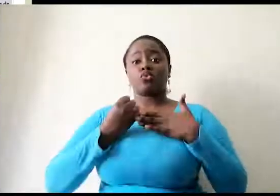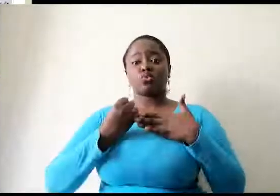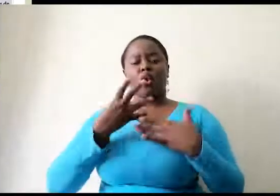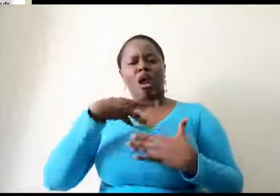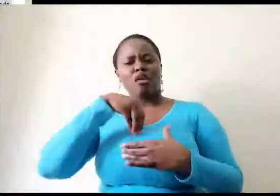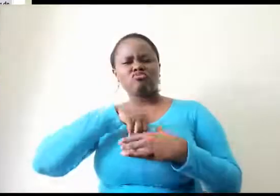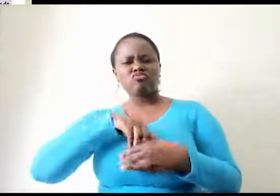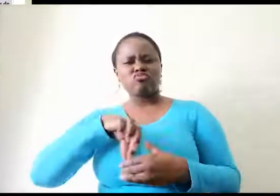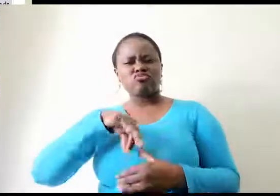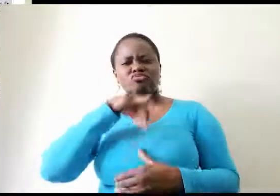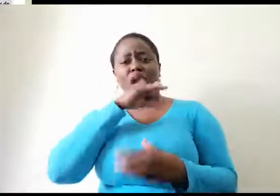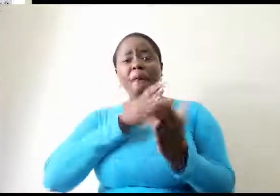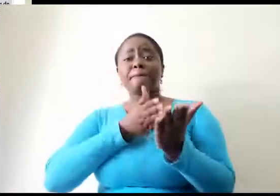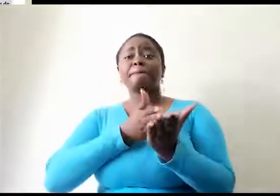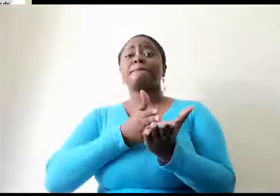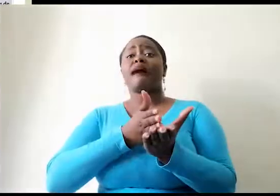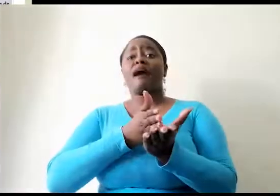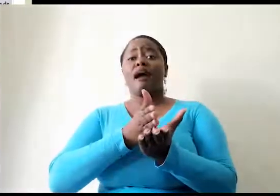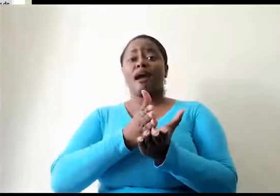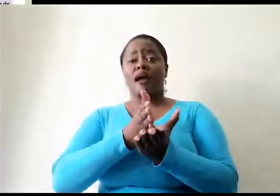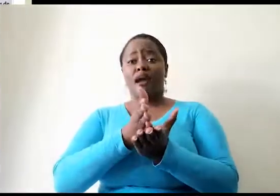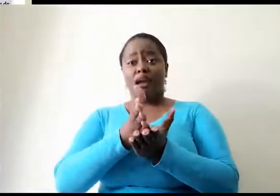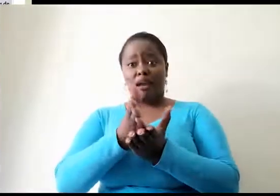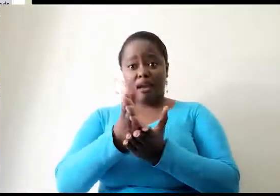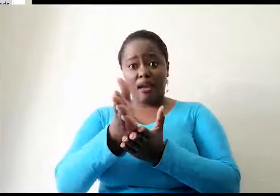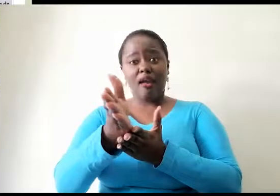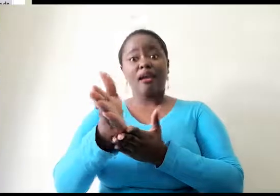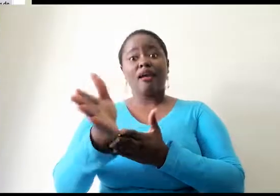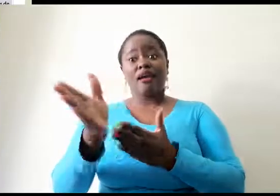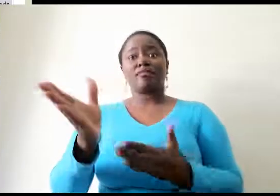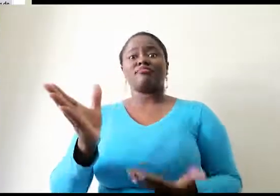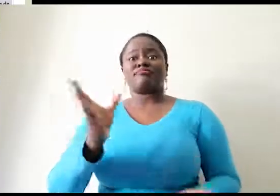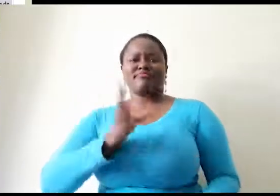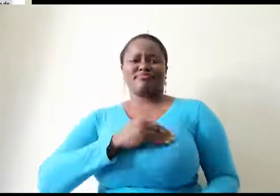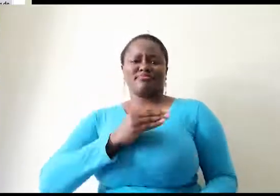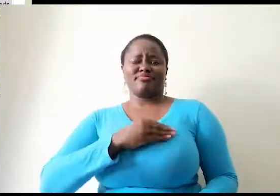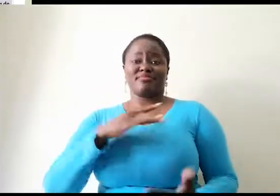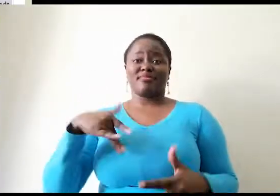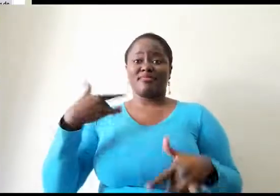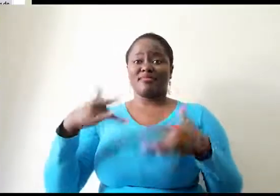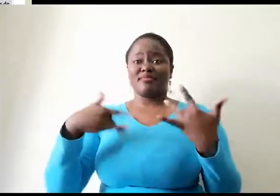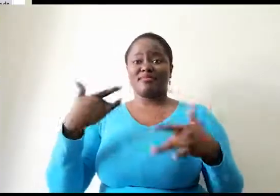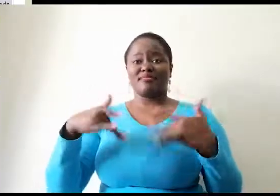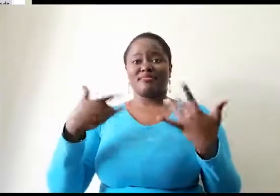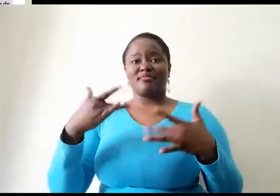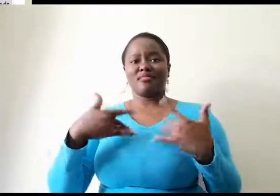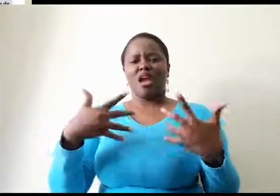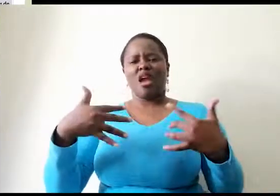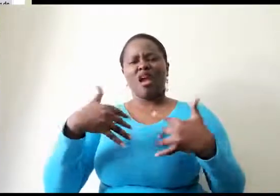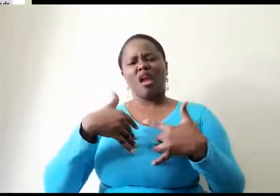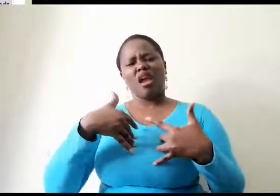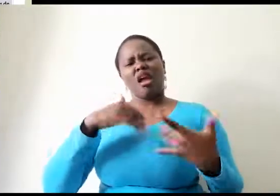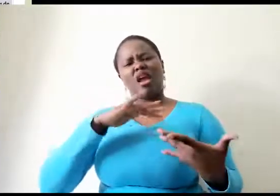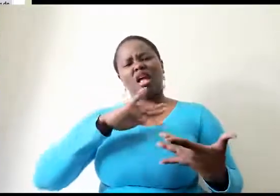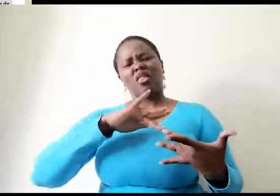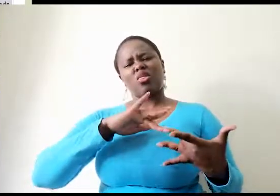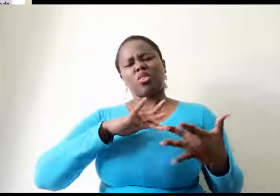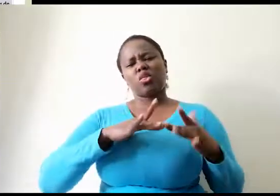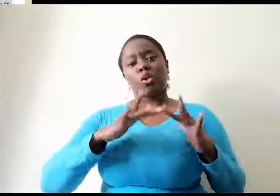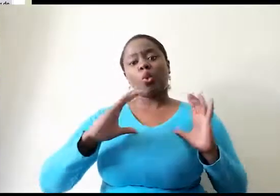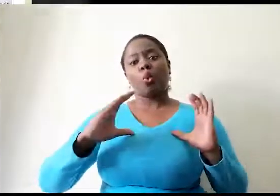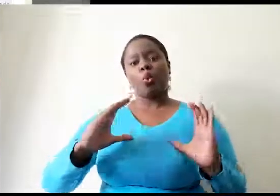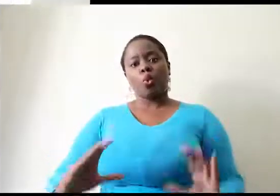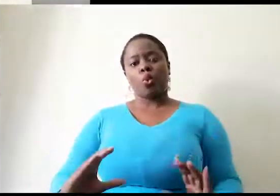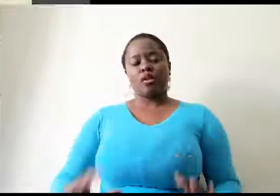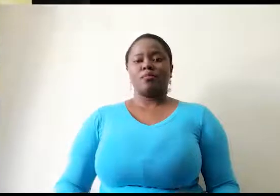mientras que los del alma son más duraderos. Además, los placeres del alma pueden eliminar o atenuar los